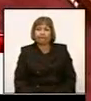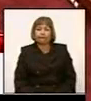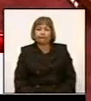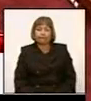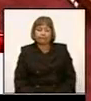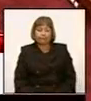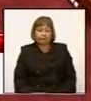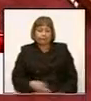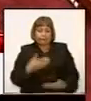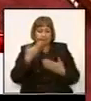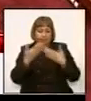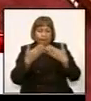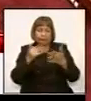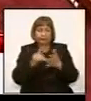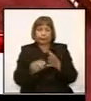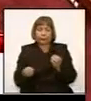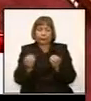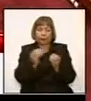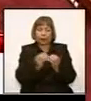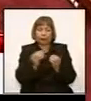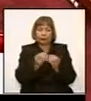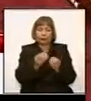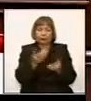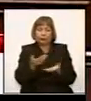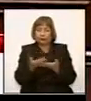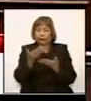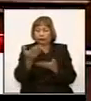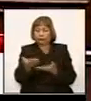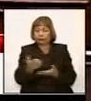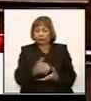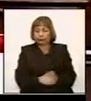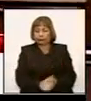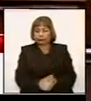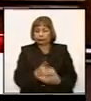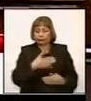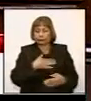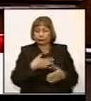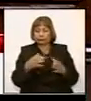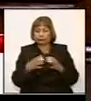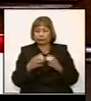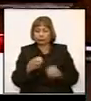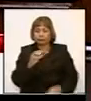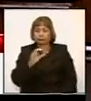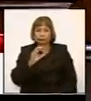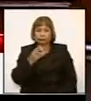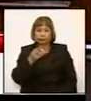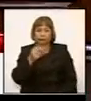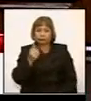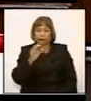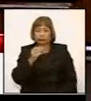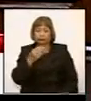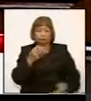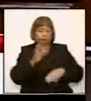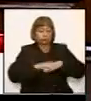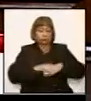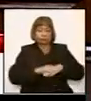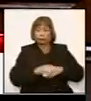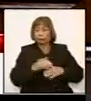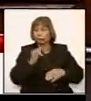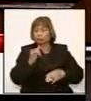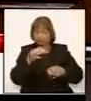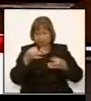Estaba manifestando que quería complementar la argumentación dada por mi colega congresista Cecilia Chacón al respecto,